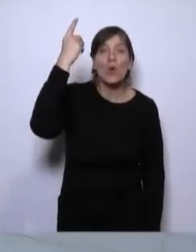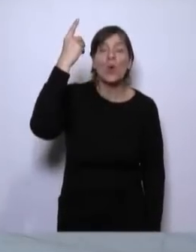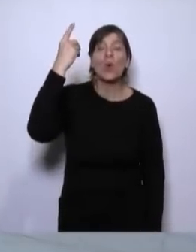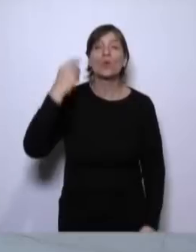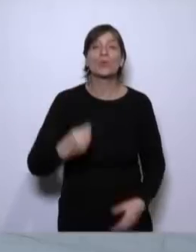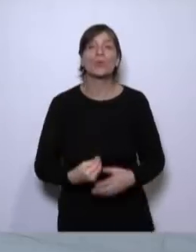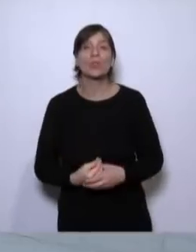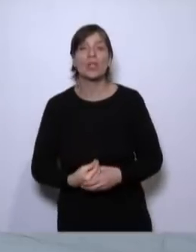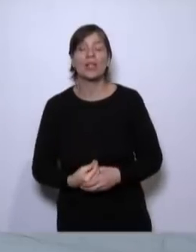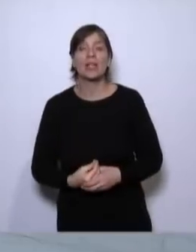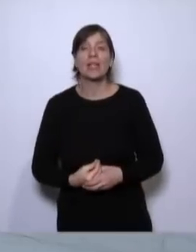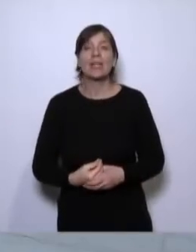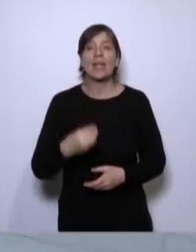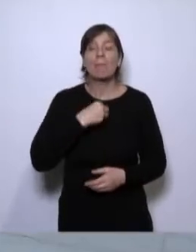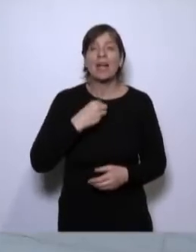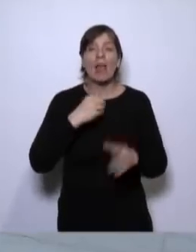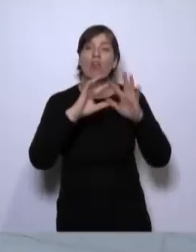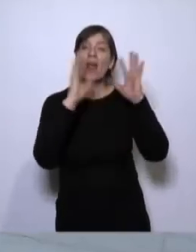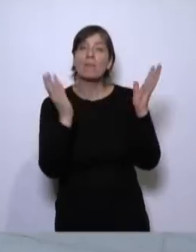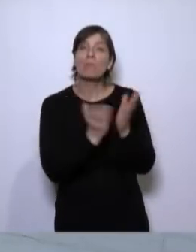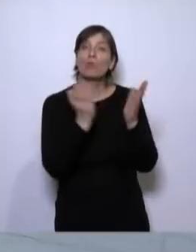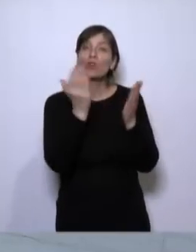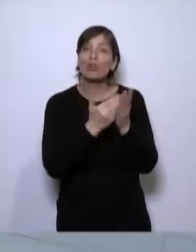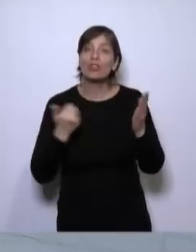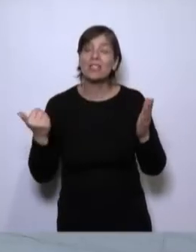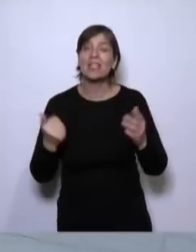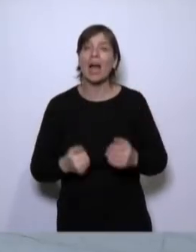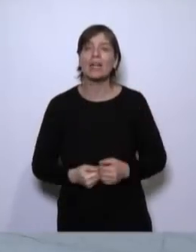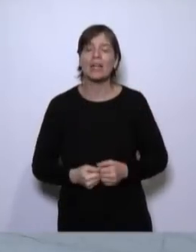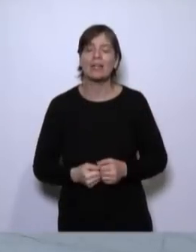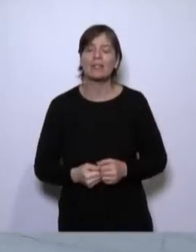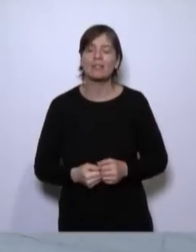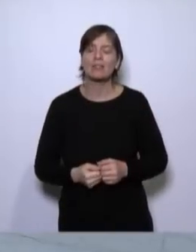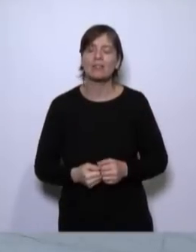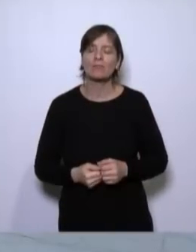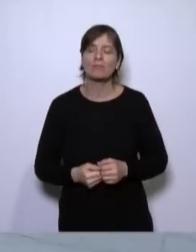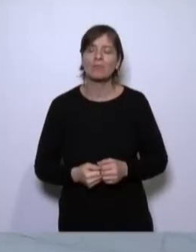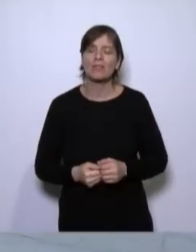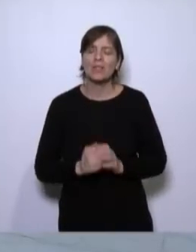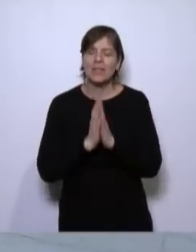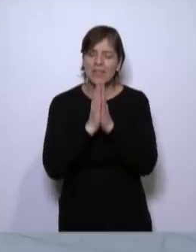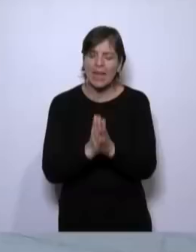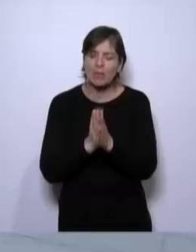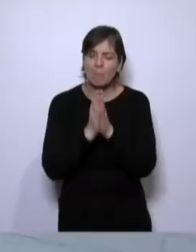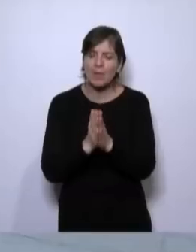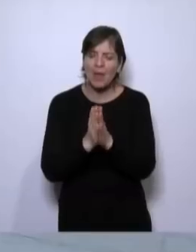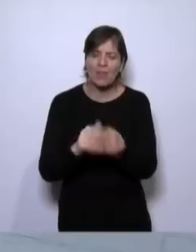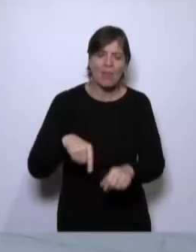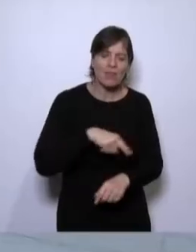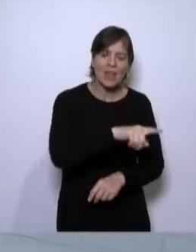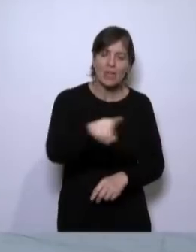Cordero de Dios, que quitas el pecado del mundo,